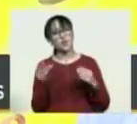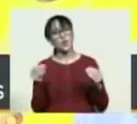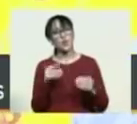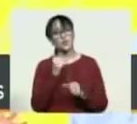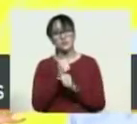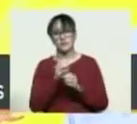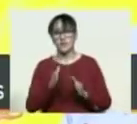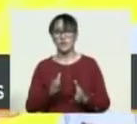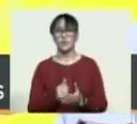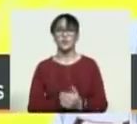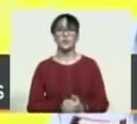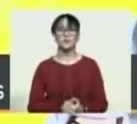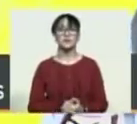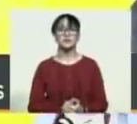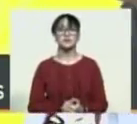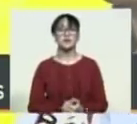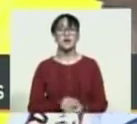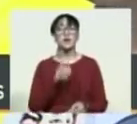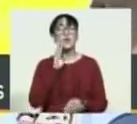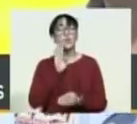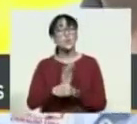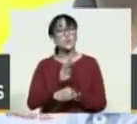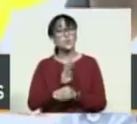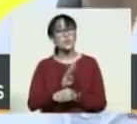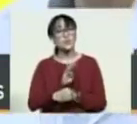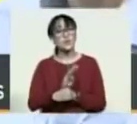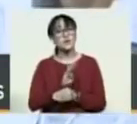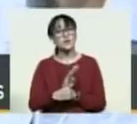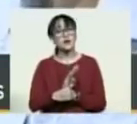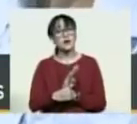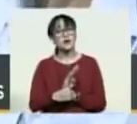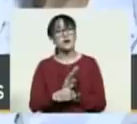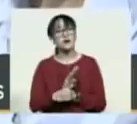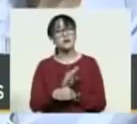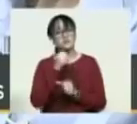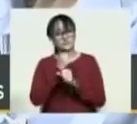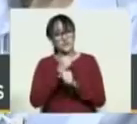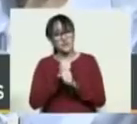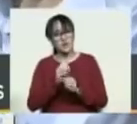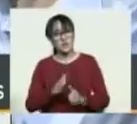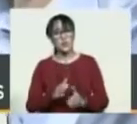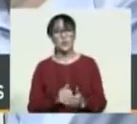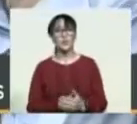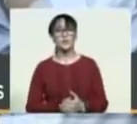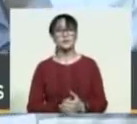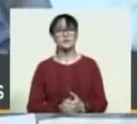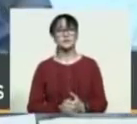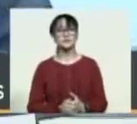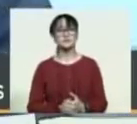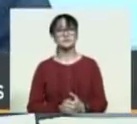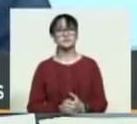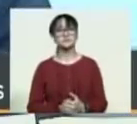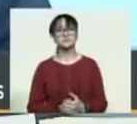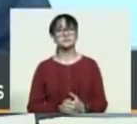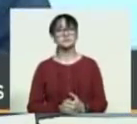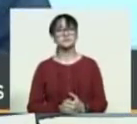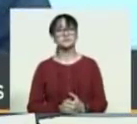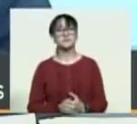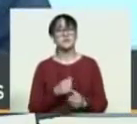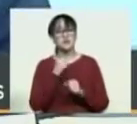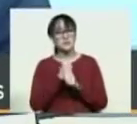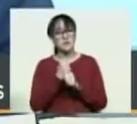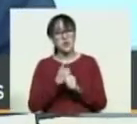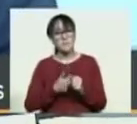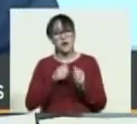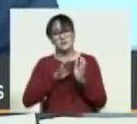los trabajadores. Cuidar la generación de empleo y mantener los niveles de empleo en lo